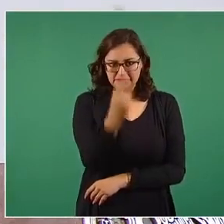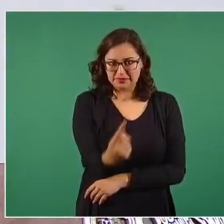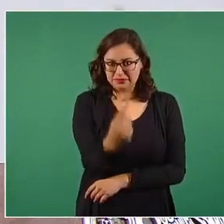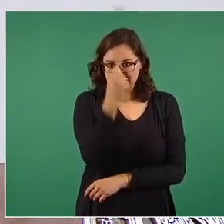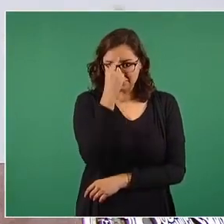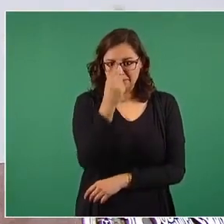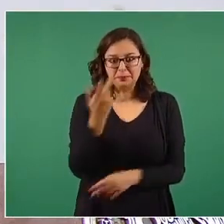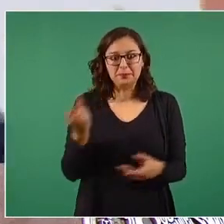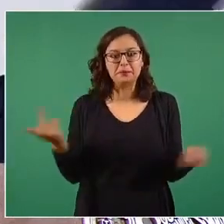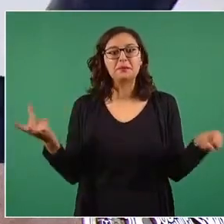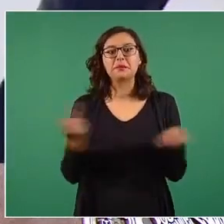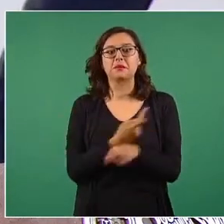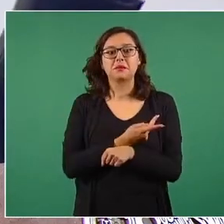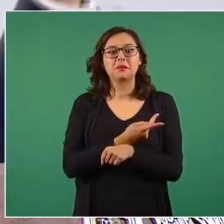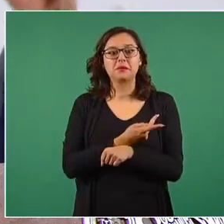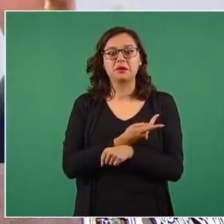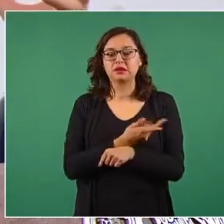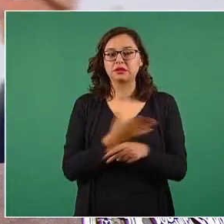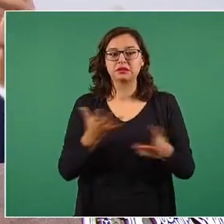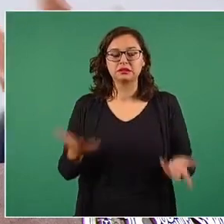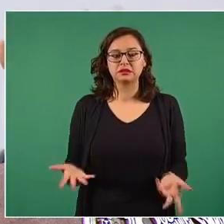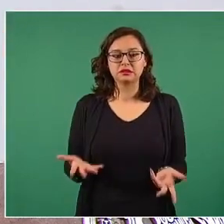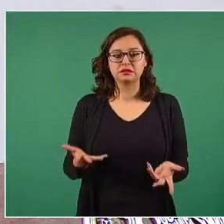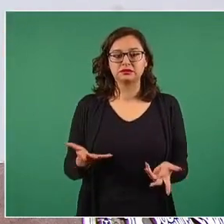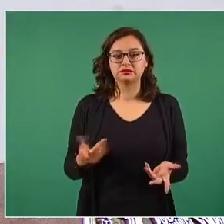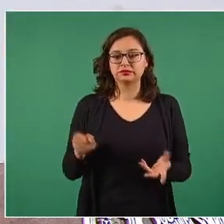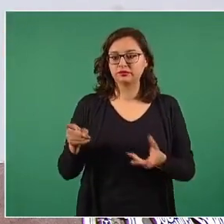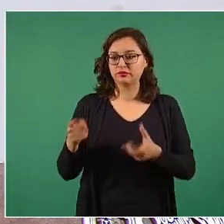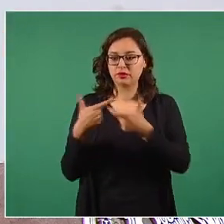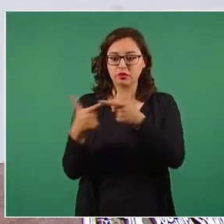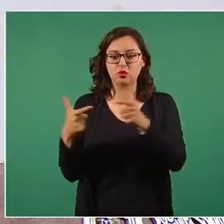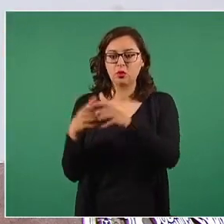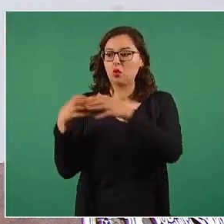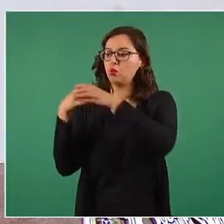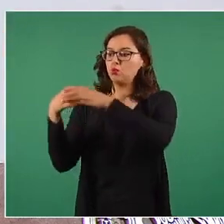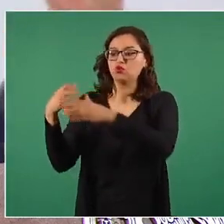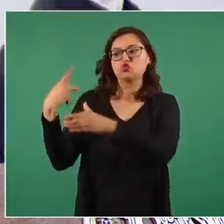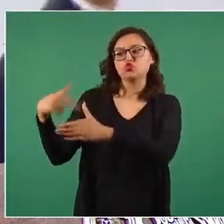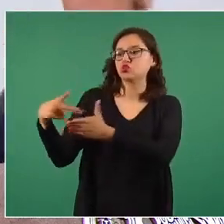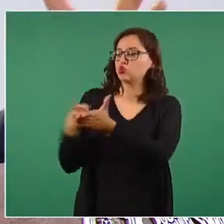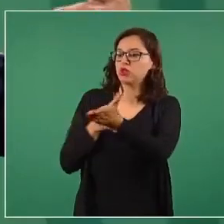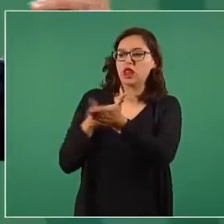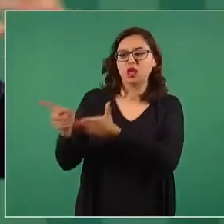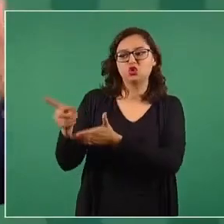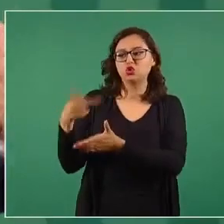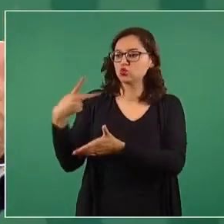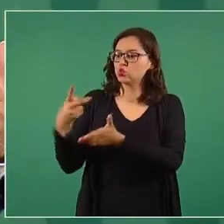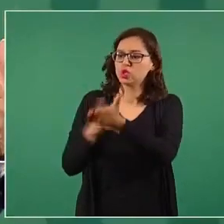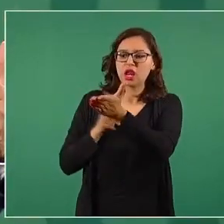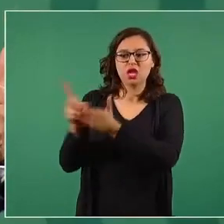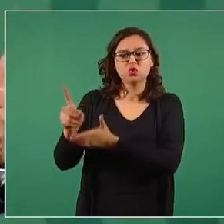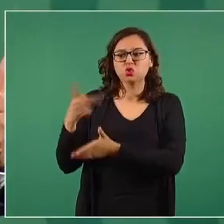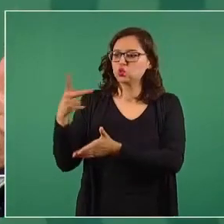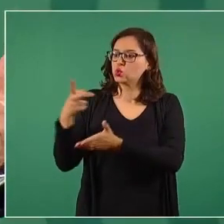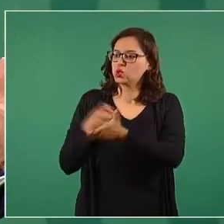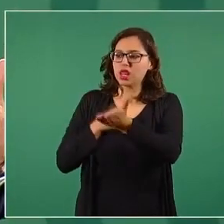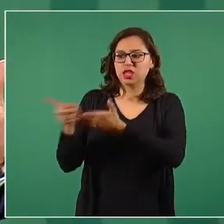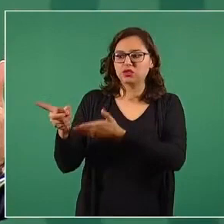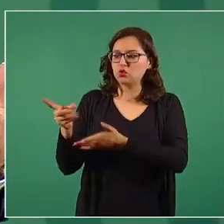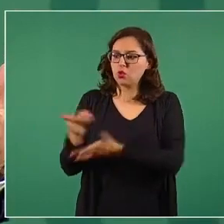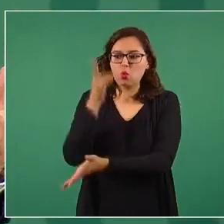piensa que solo son los grupos los únicos que tienen derecho, o ciertos sectores,